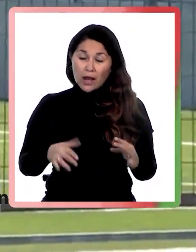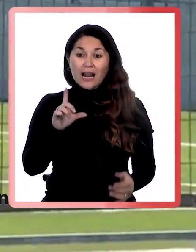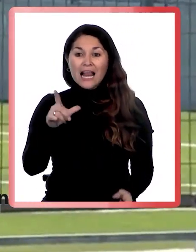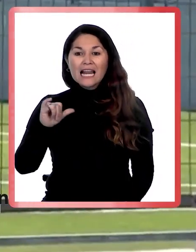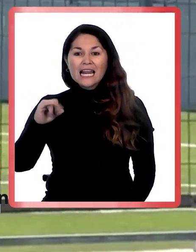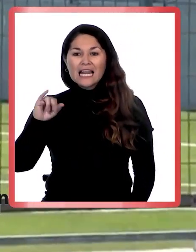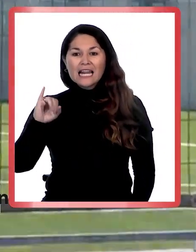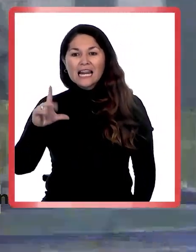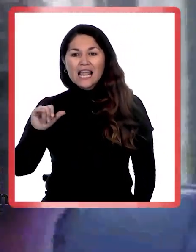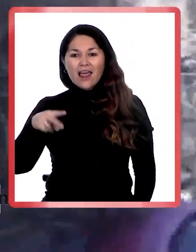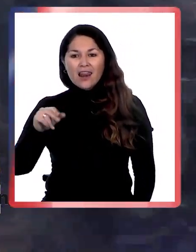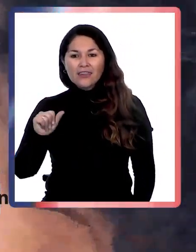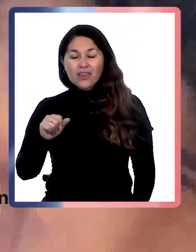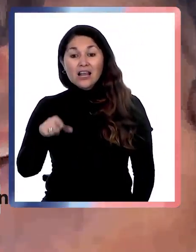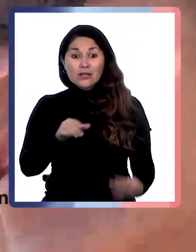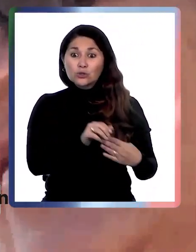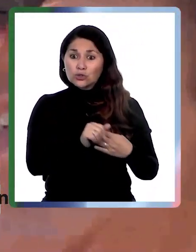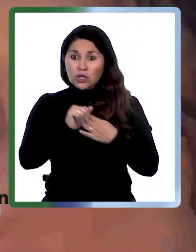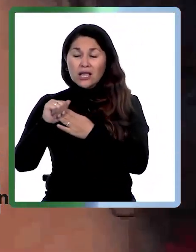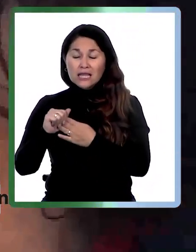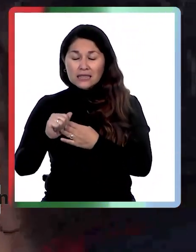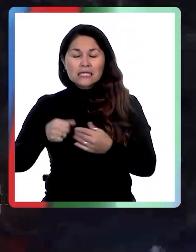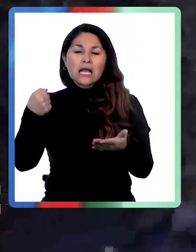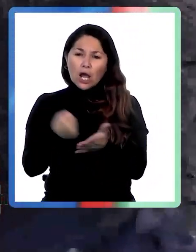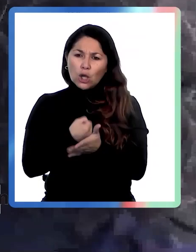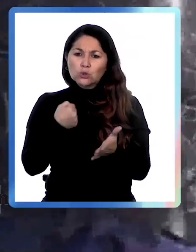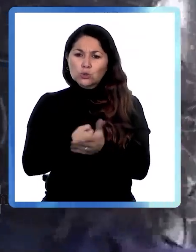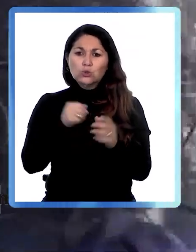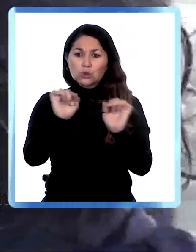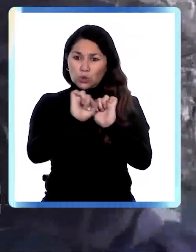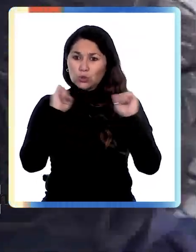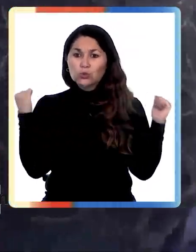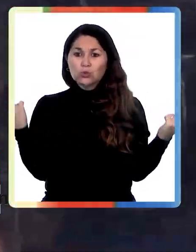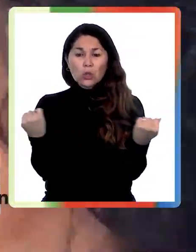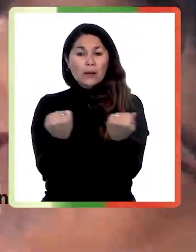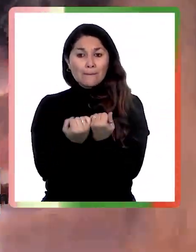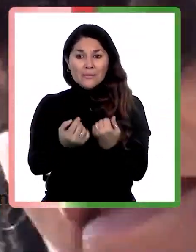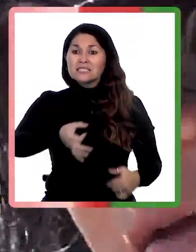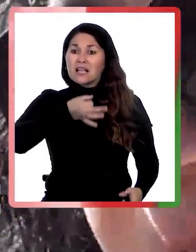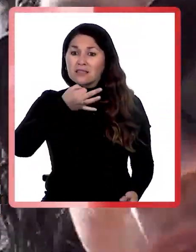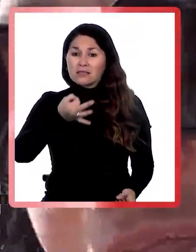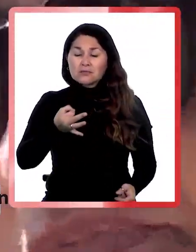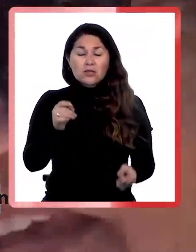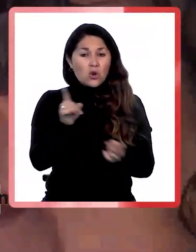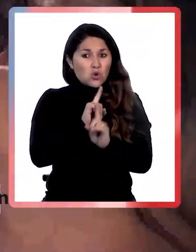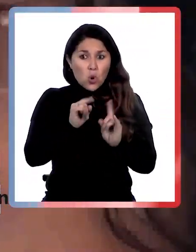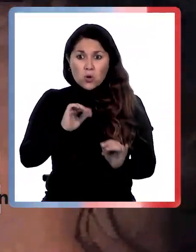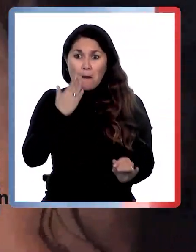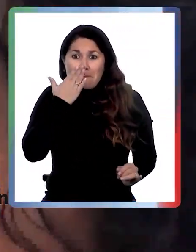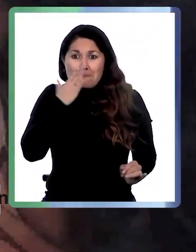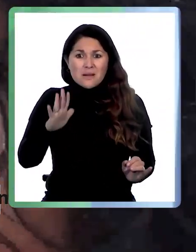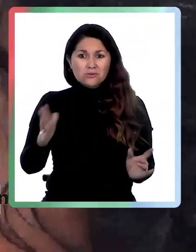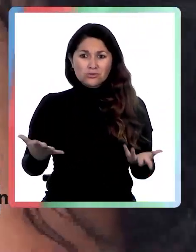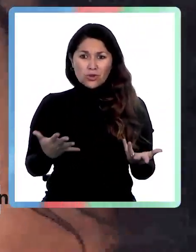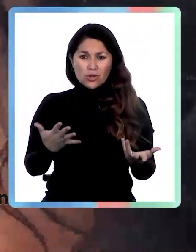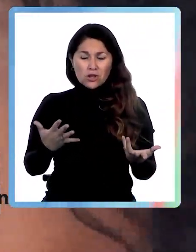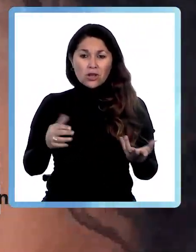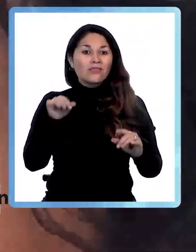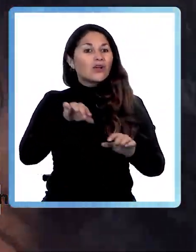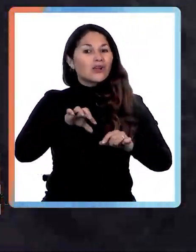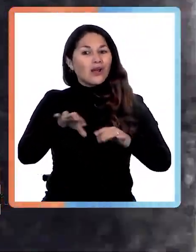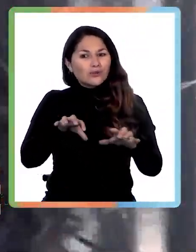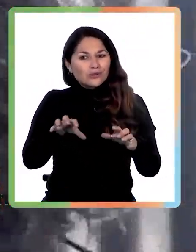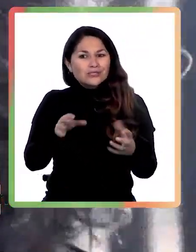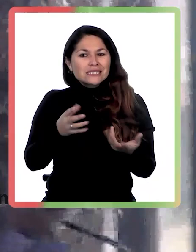juicio de Liliana cancino una de las líderes de la lucha por el funcionamiento de esta importante obra enfatiza que no se privilegió lo que ha